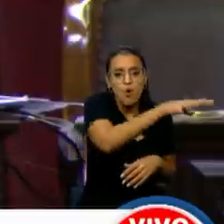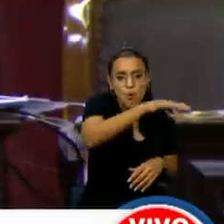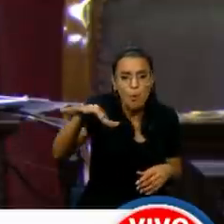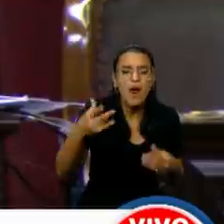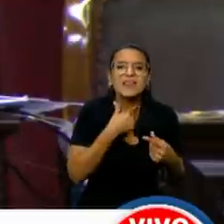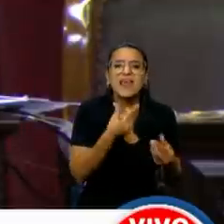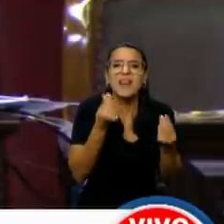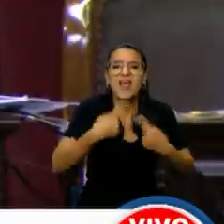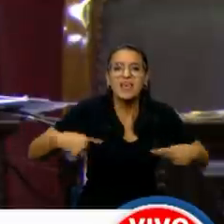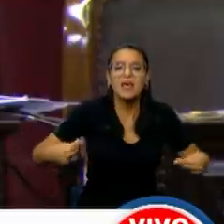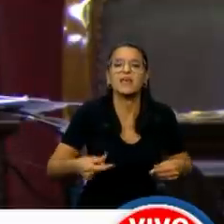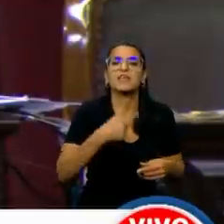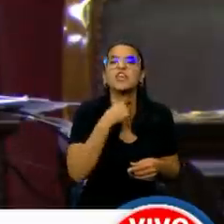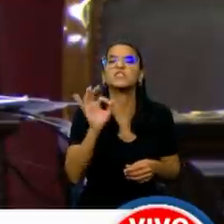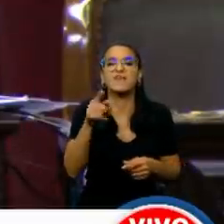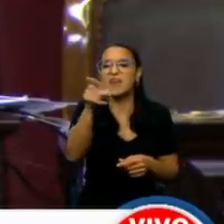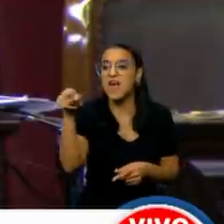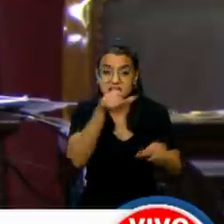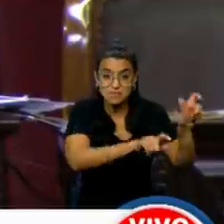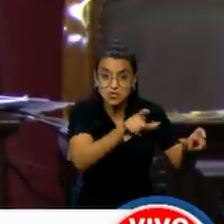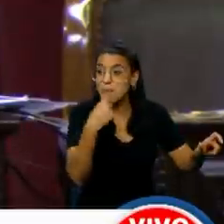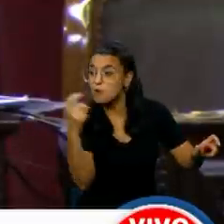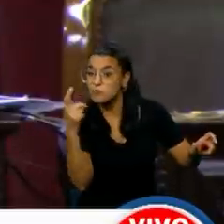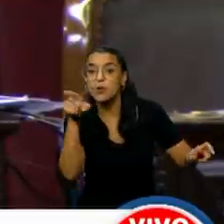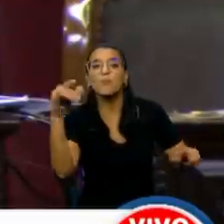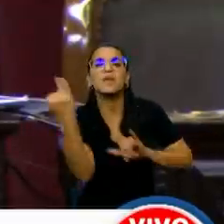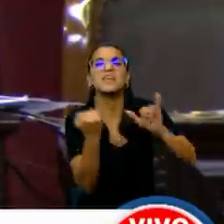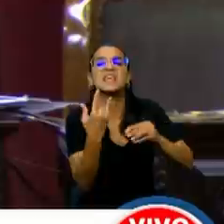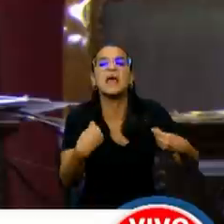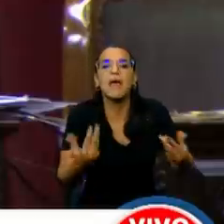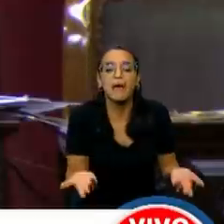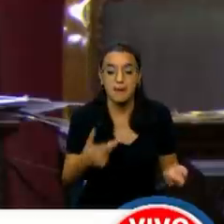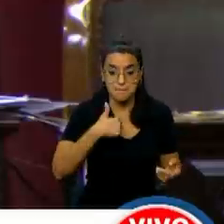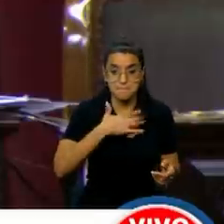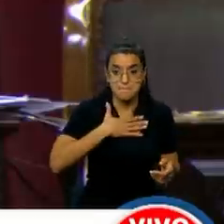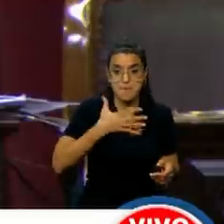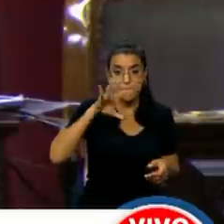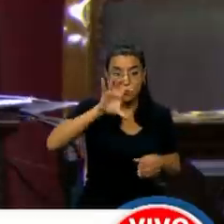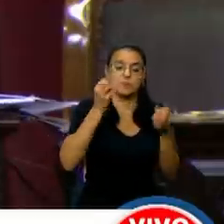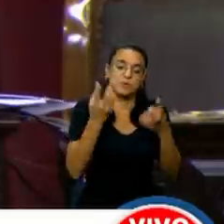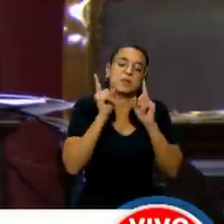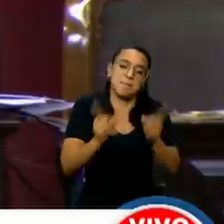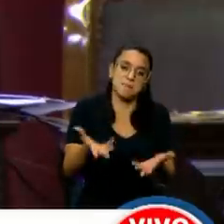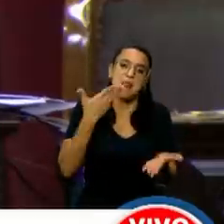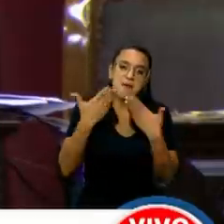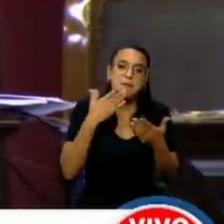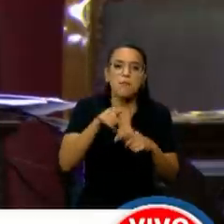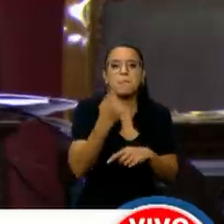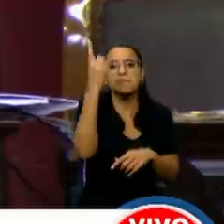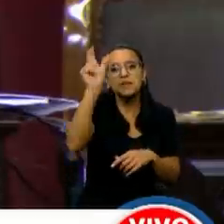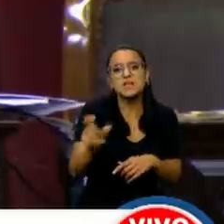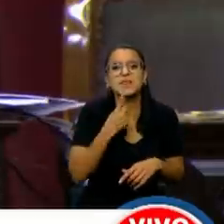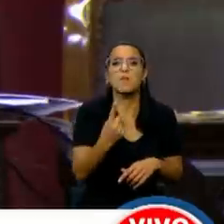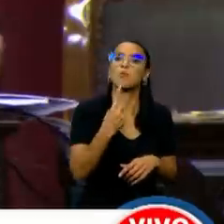quiero saber qué le van a explicar a esa gente mi provincia en particular porque también se hablaba a alguien que decía los